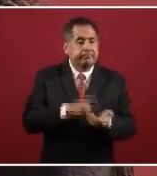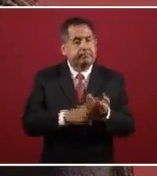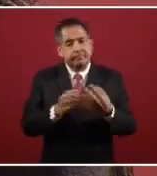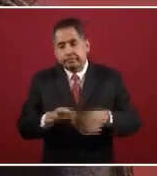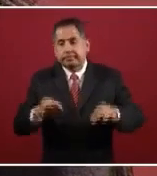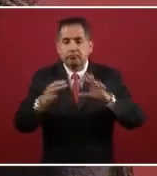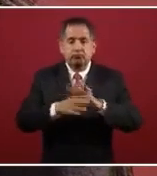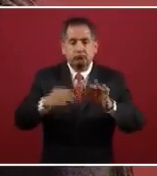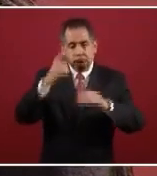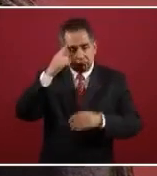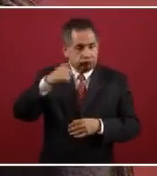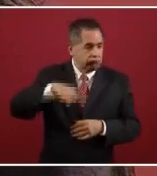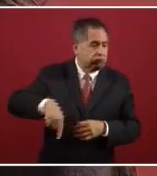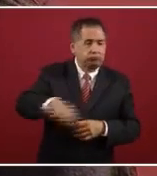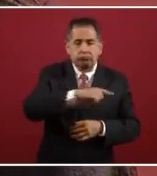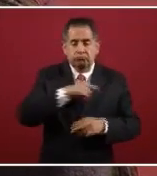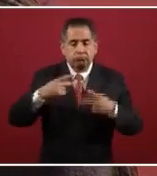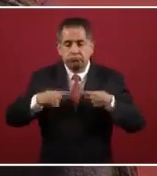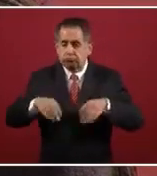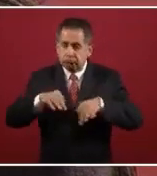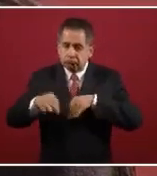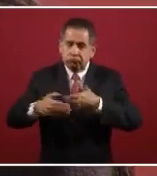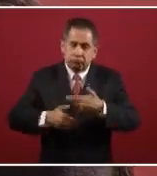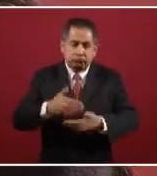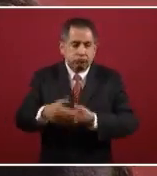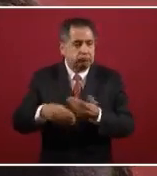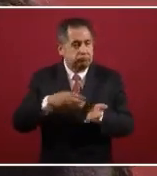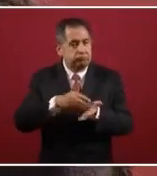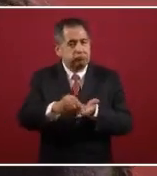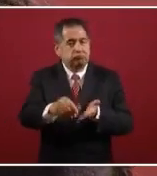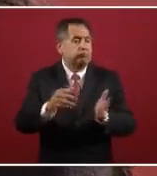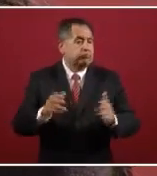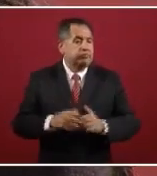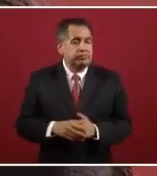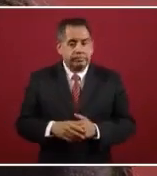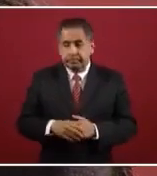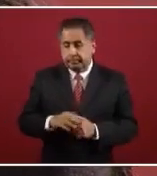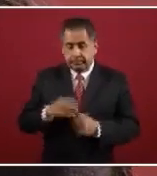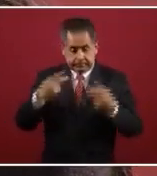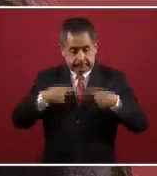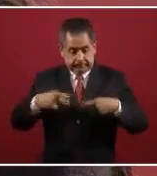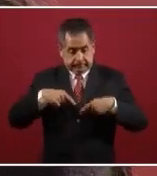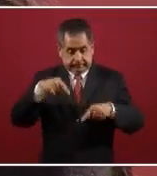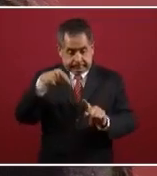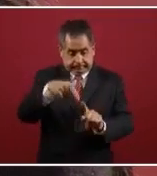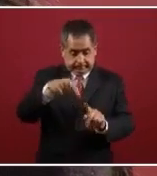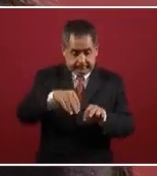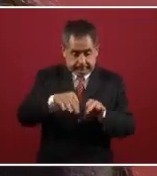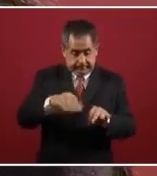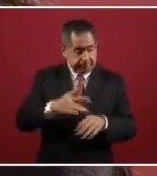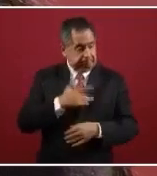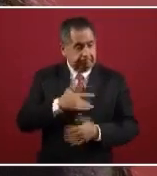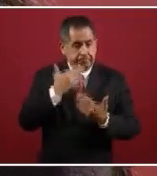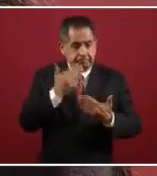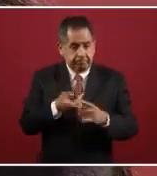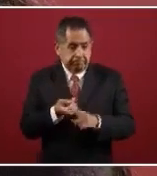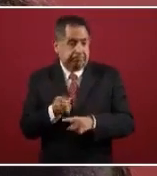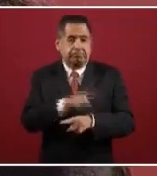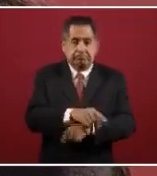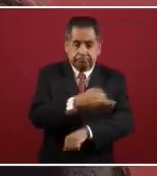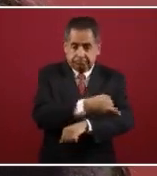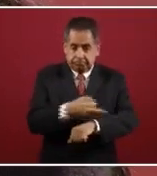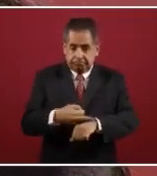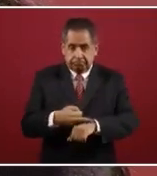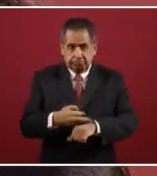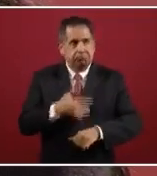las sembradoras y los sembradores. Si el sembrador y la sembradora está bien, su familia va a estar bien. Y si están bien, las